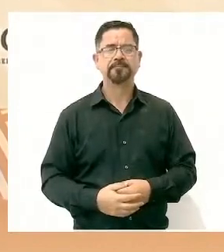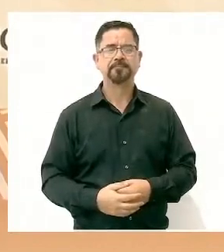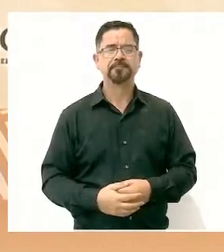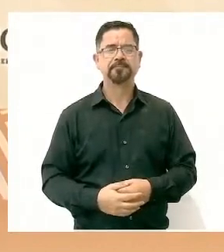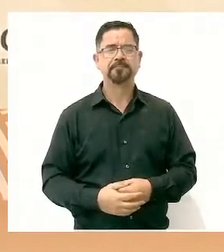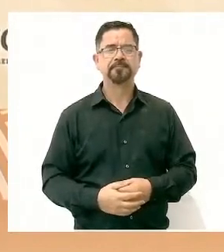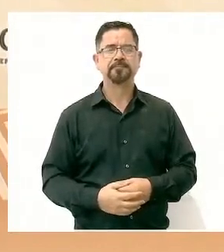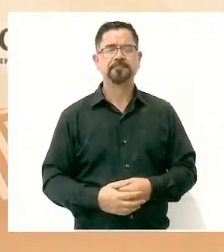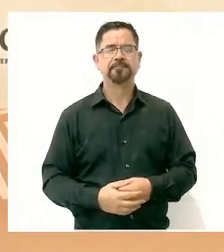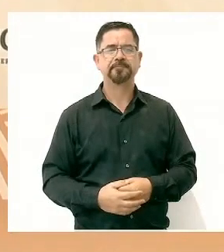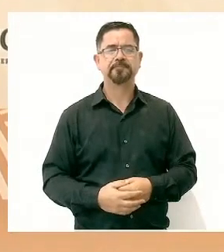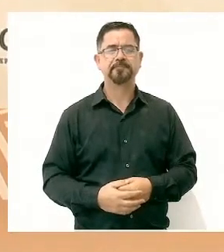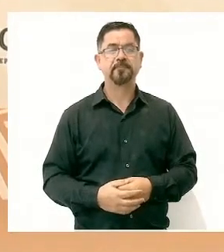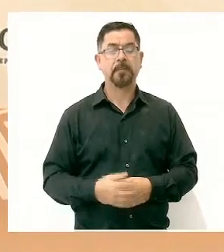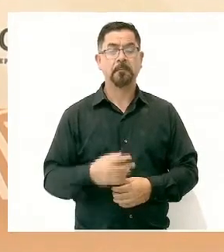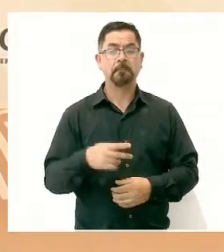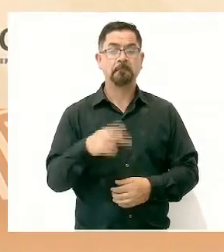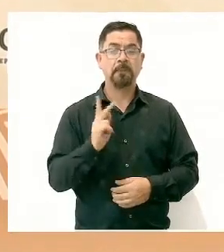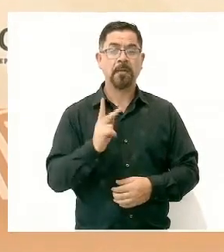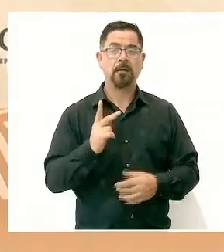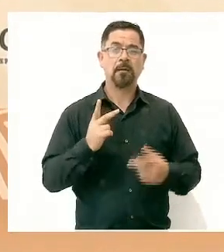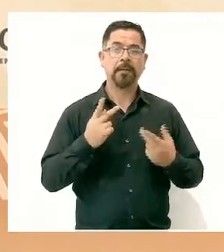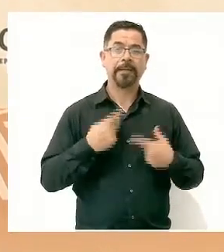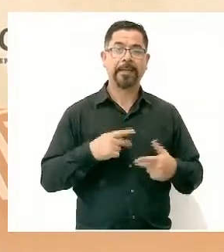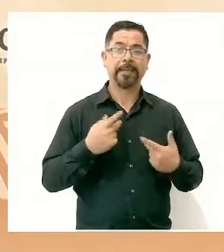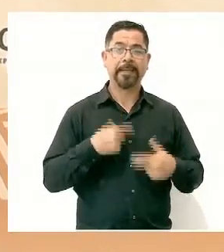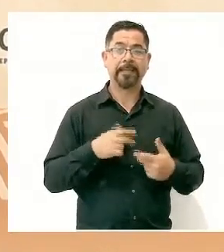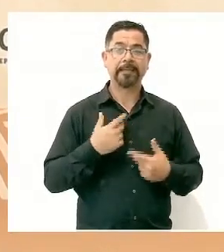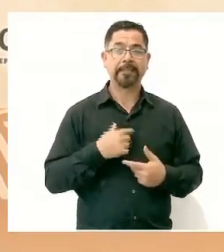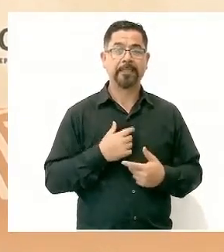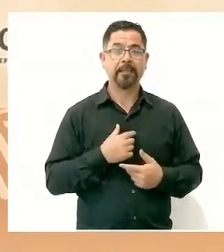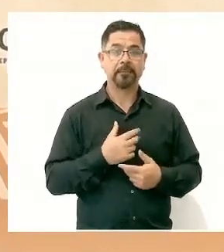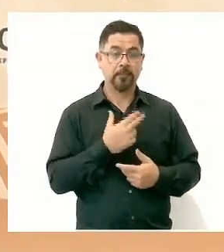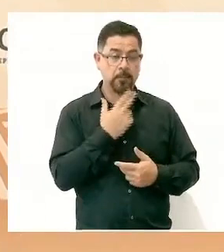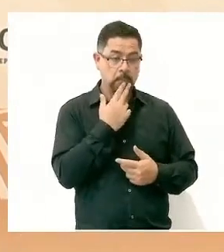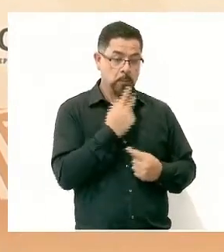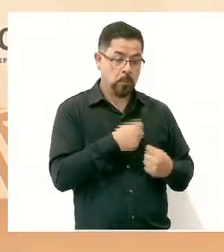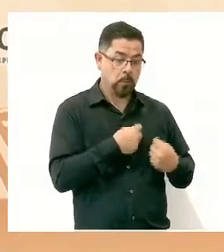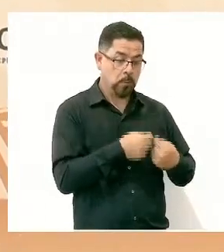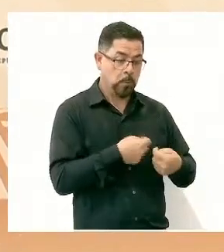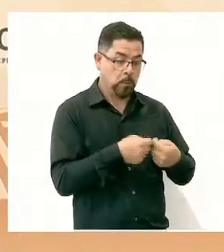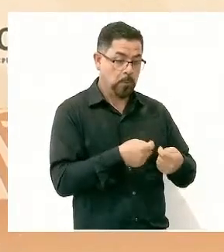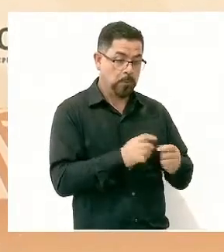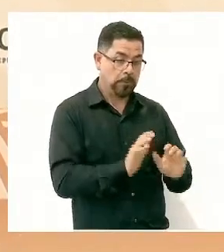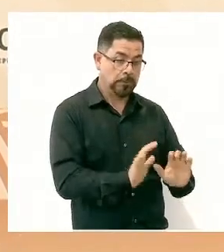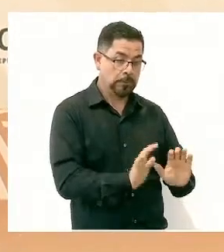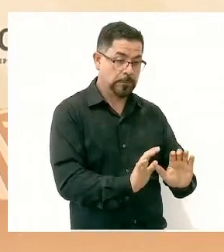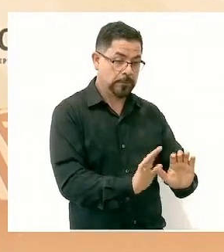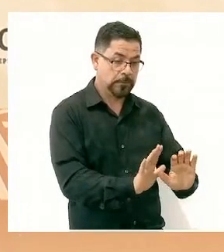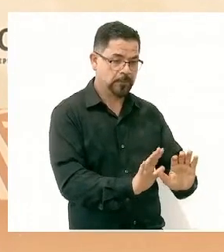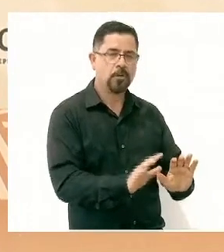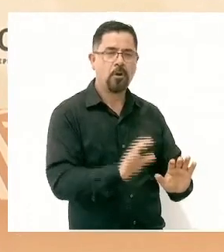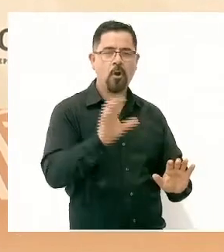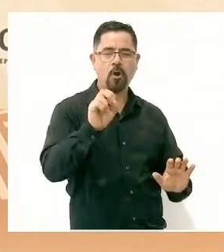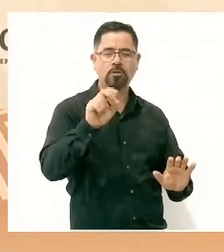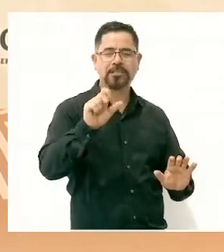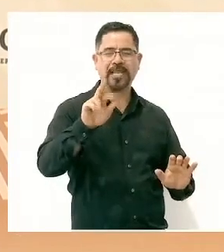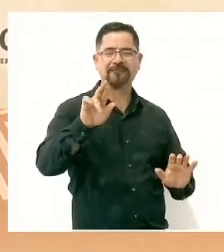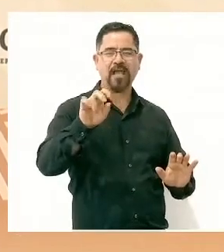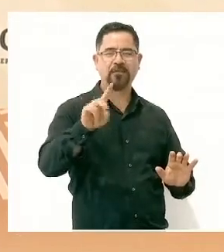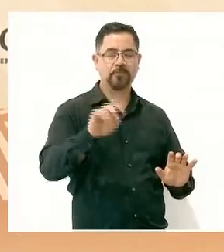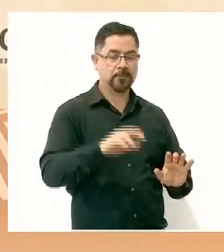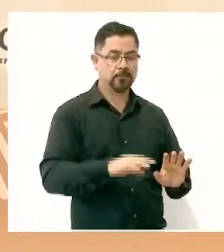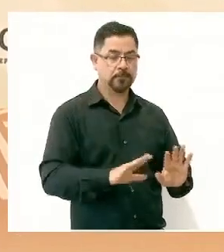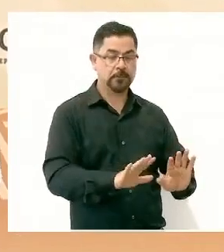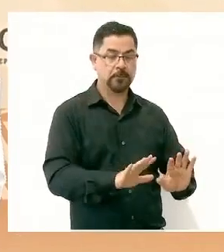Para los conservadores, los insensatos, que todavía afirman que la Revolución Mexicana no sirvió